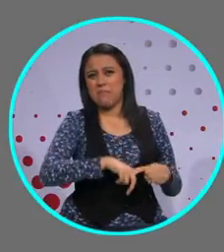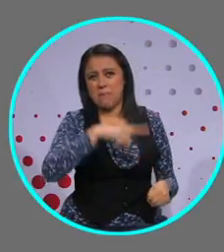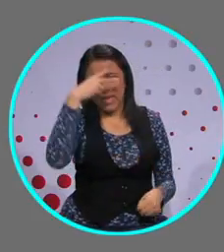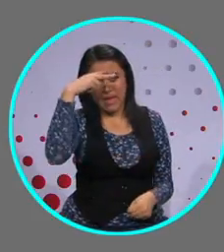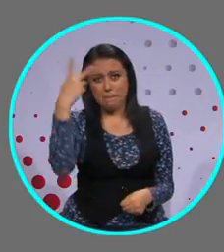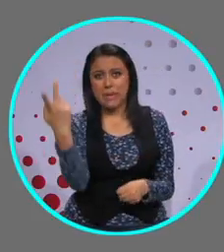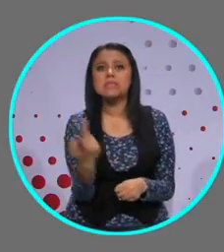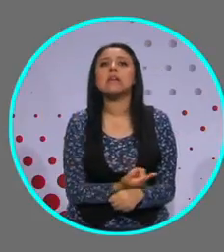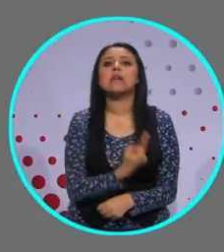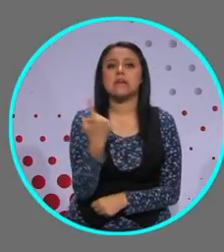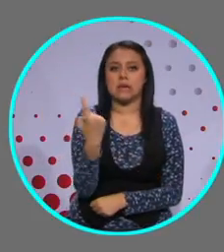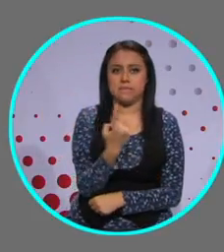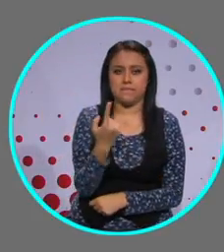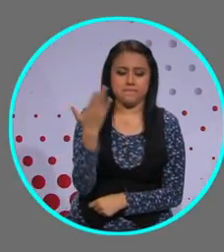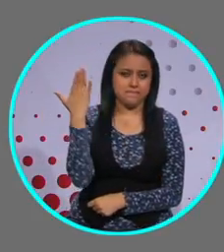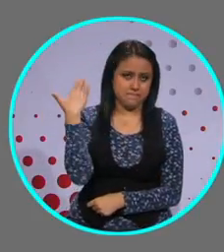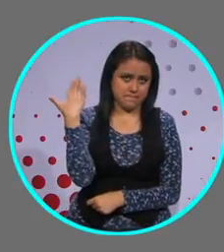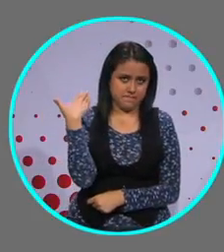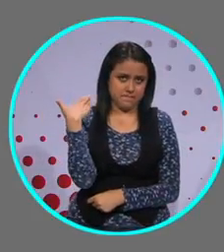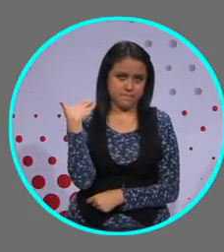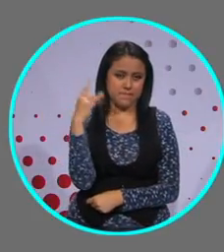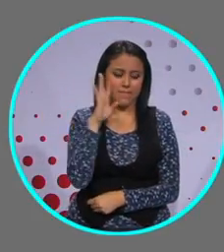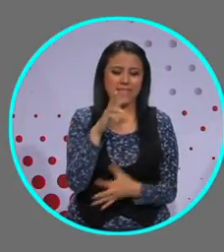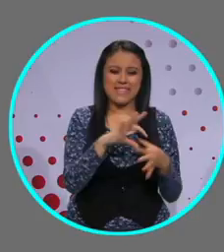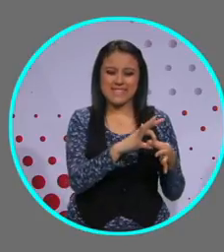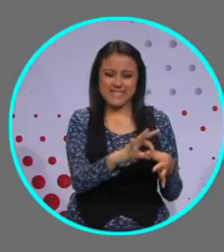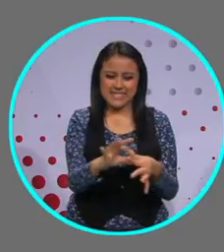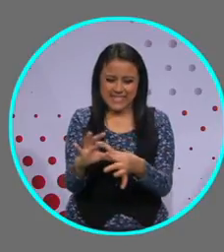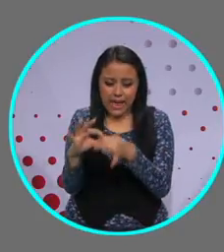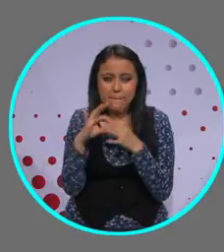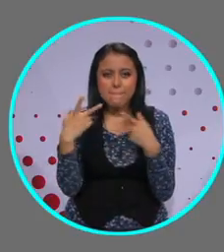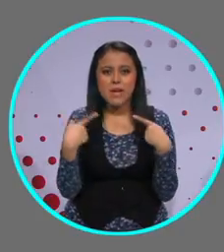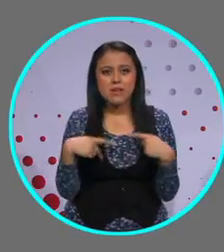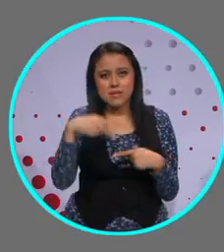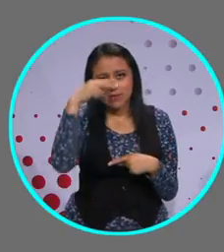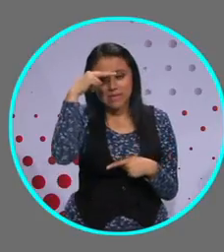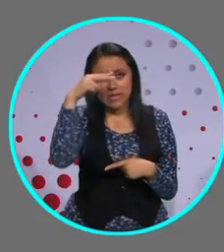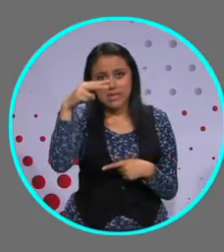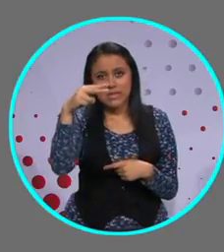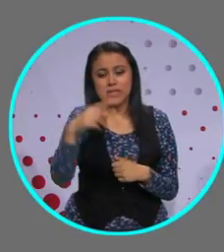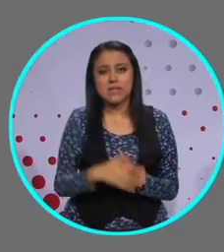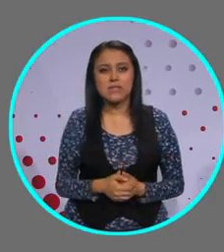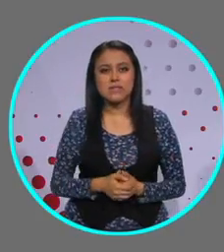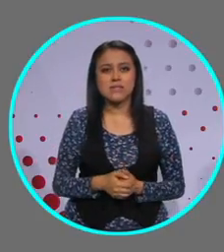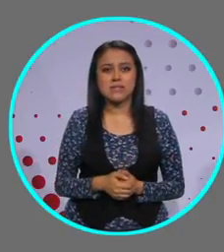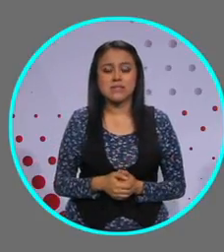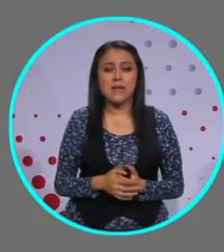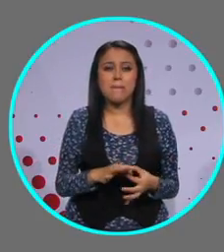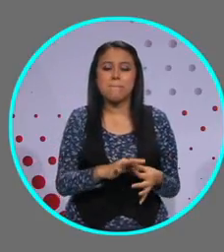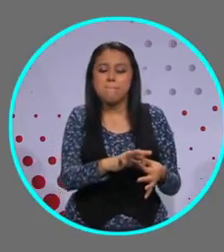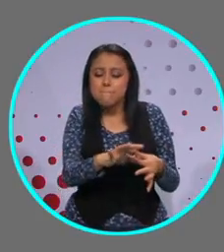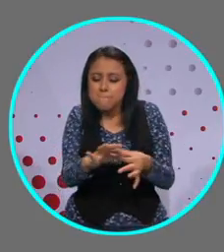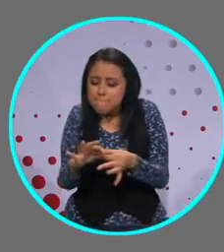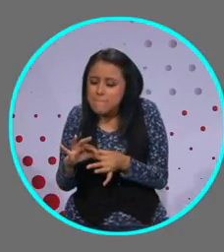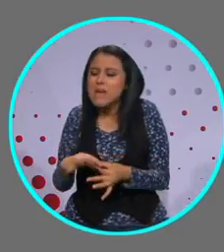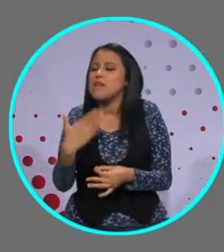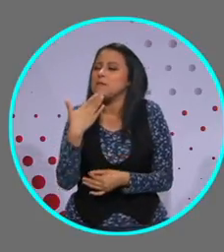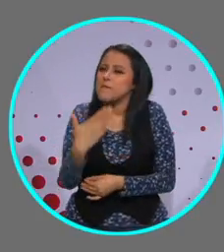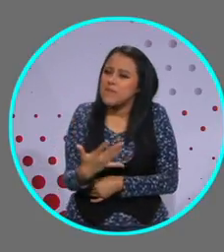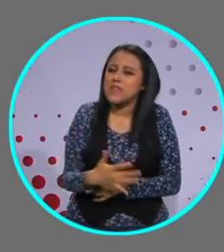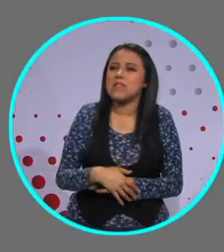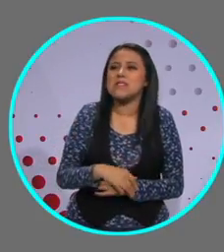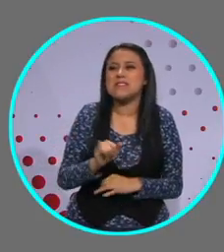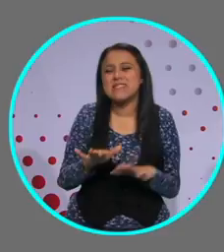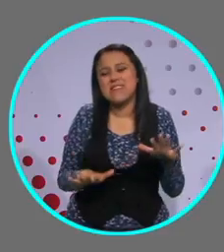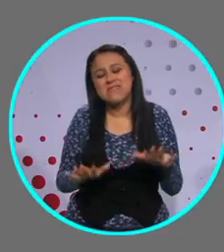igual antes era unión los mexicanos a usted a ambos por unido decíamos bueno si estamos este